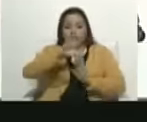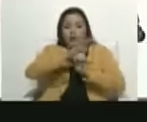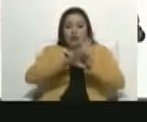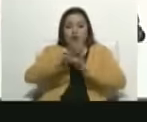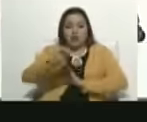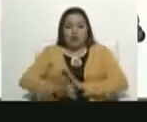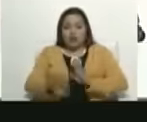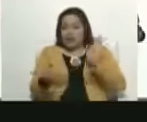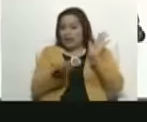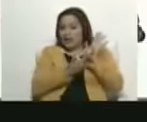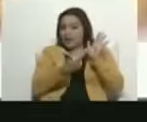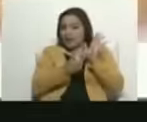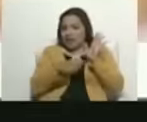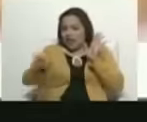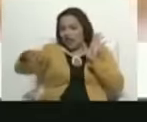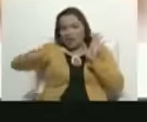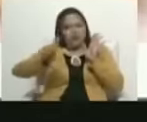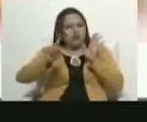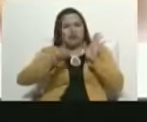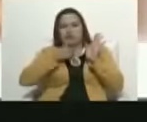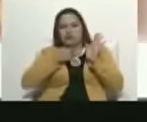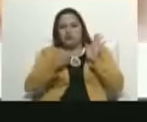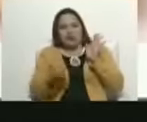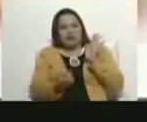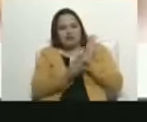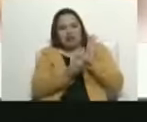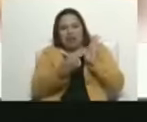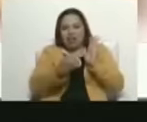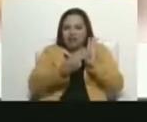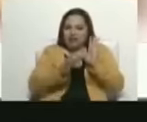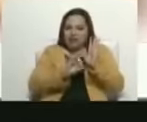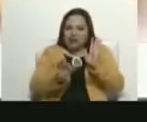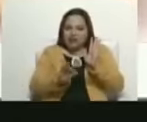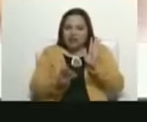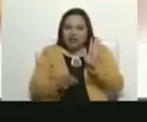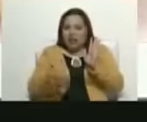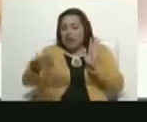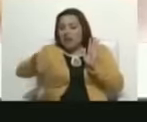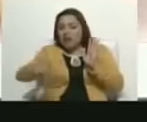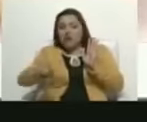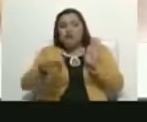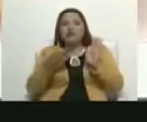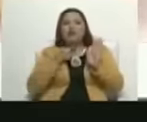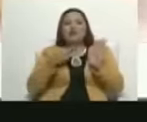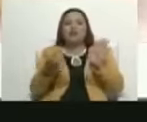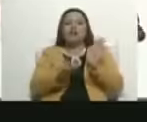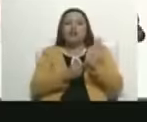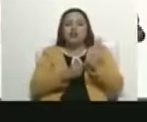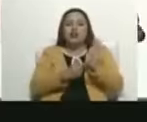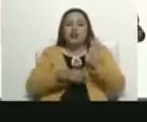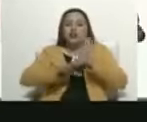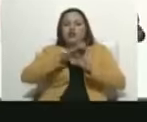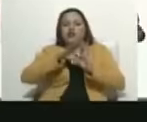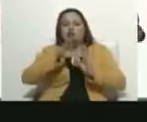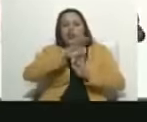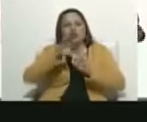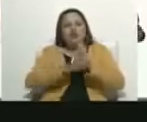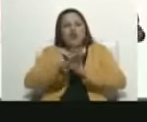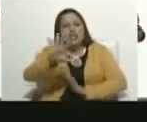esta que está aquí, de la que no le gusta a ellos. A ella le gusta la Constitución de 5 artículos que tiene la